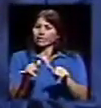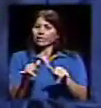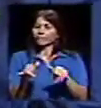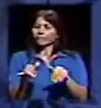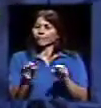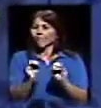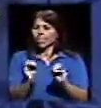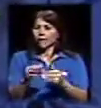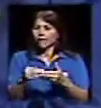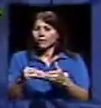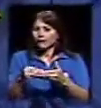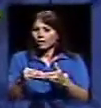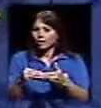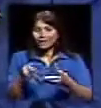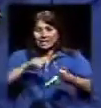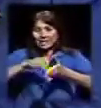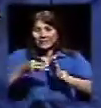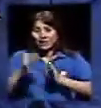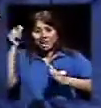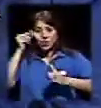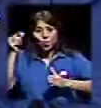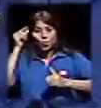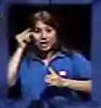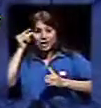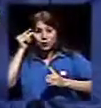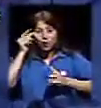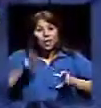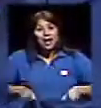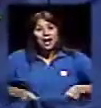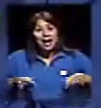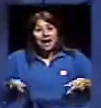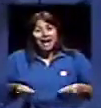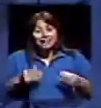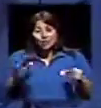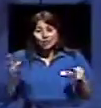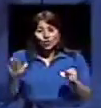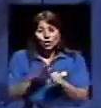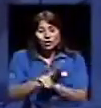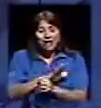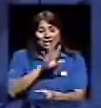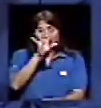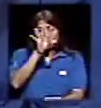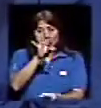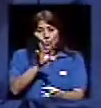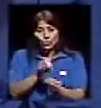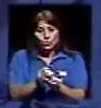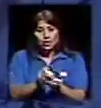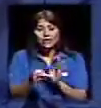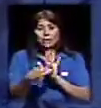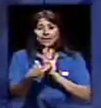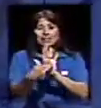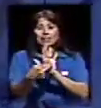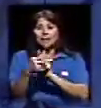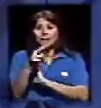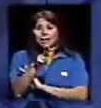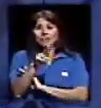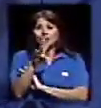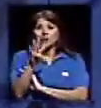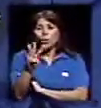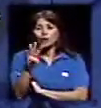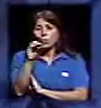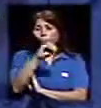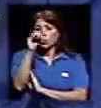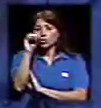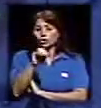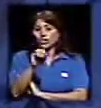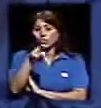de los gastos totales del gobierno, que representan un 24% del PIB, ¿verdad? Porque es un 7